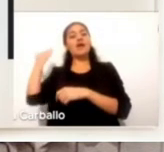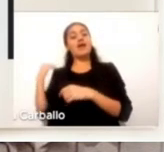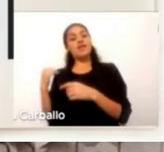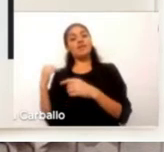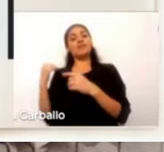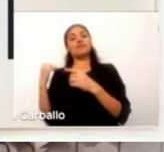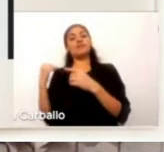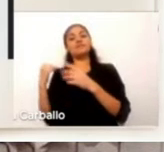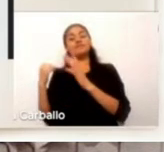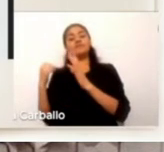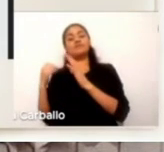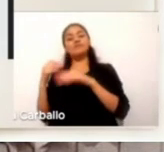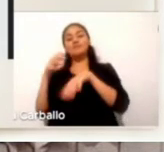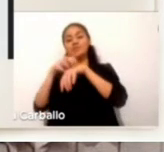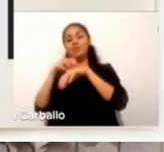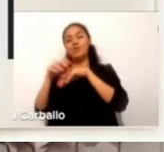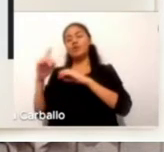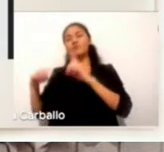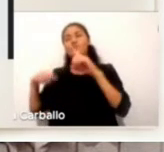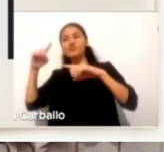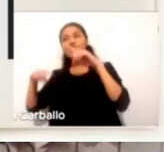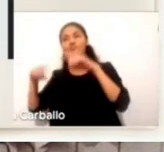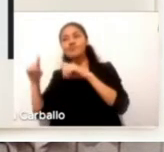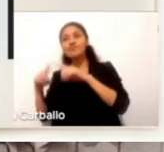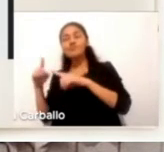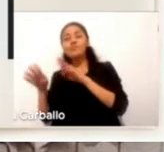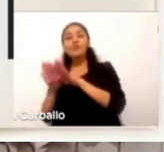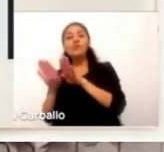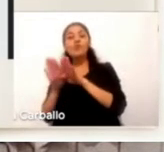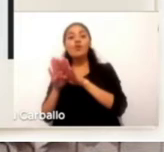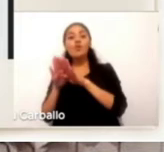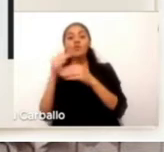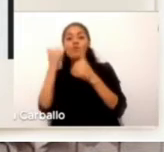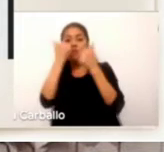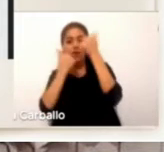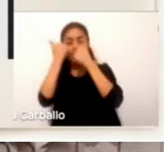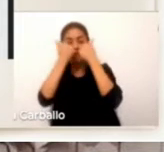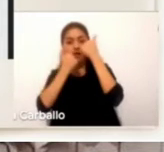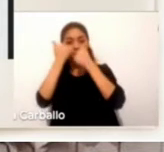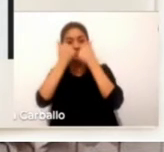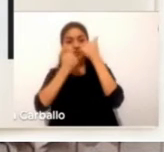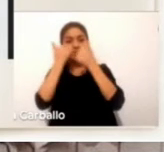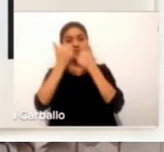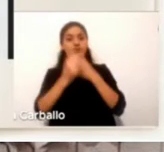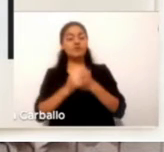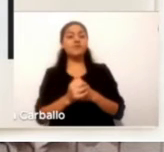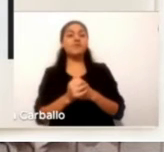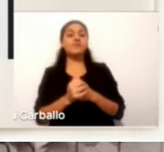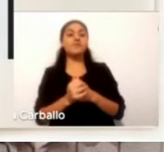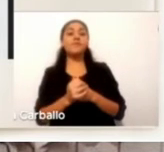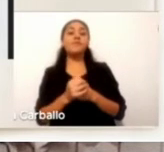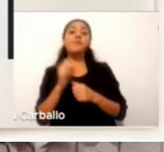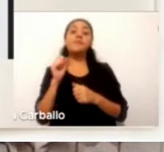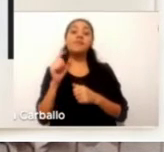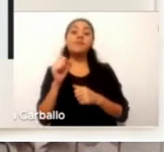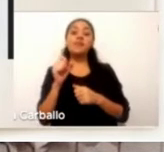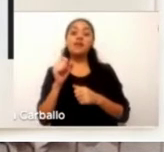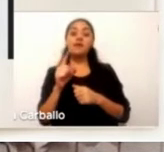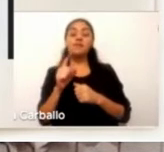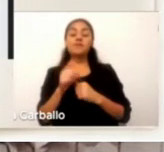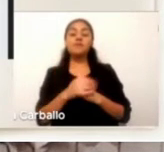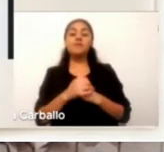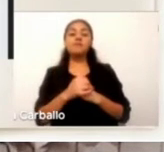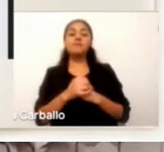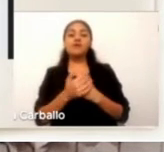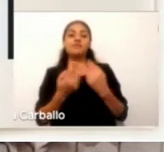que pudieron ser inferidos de las cantidades asentadas en el acta de escrutinio y cómputo en casilla, o bien subsanados con algún otro